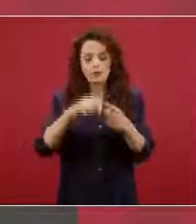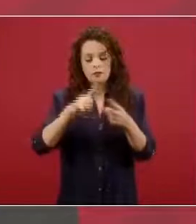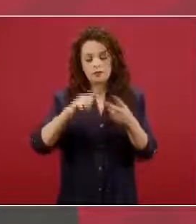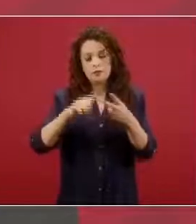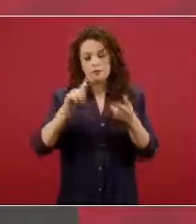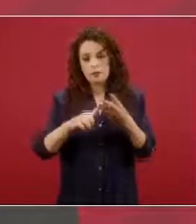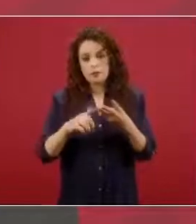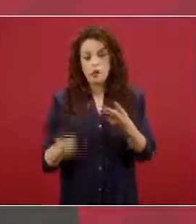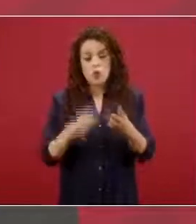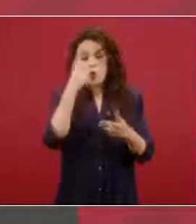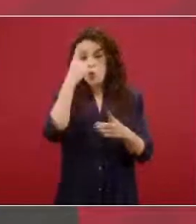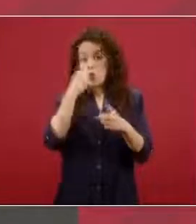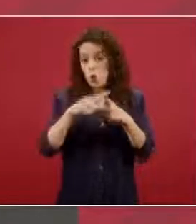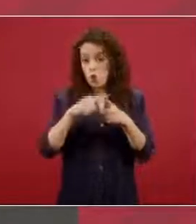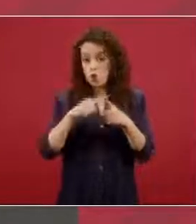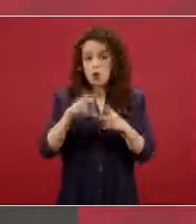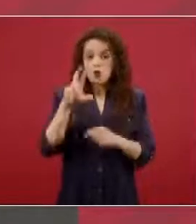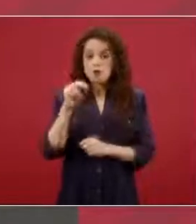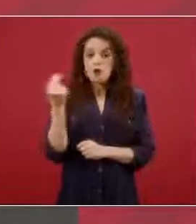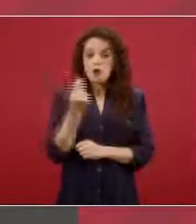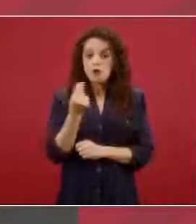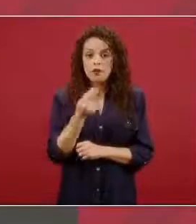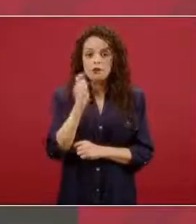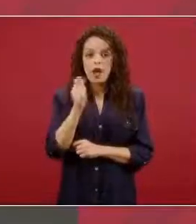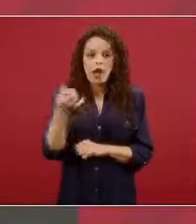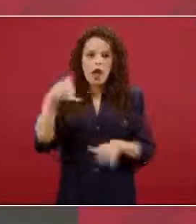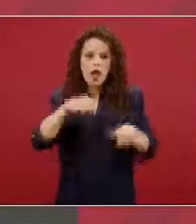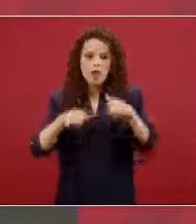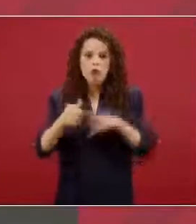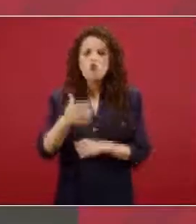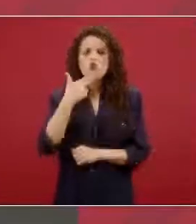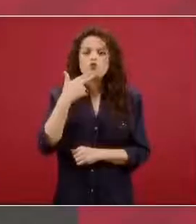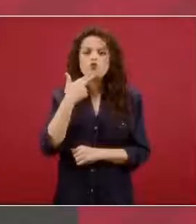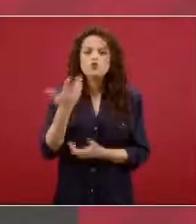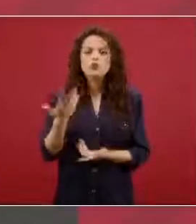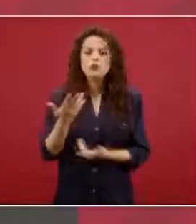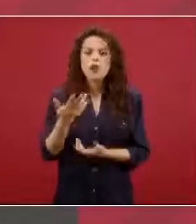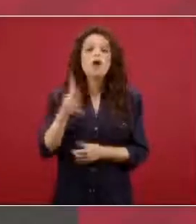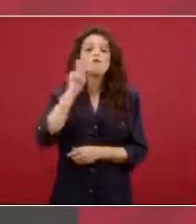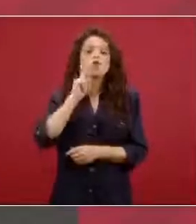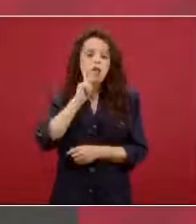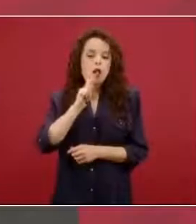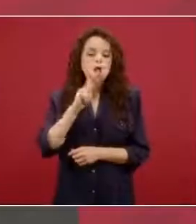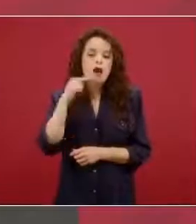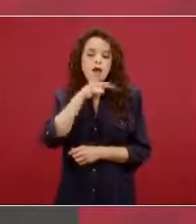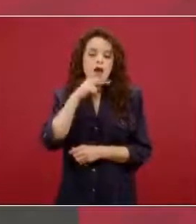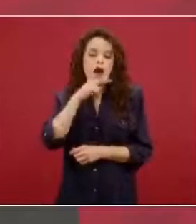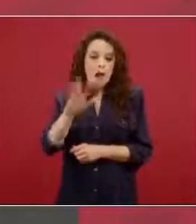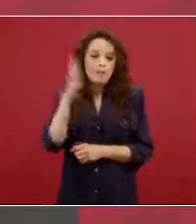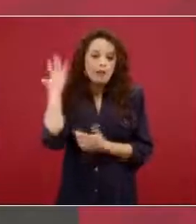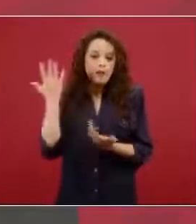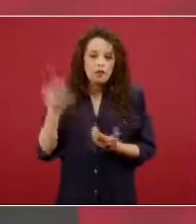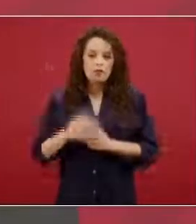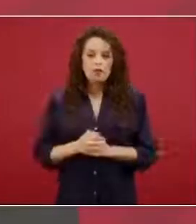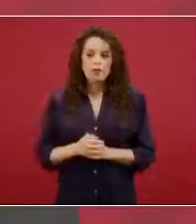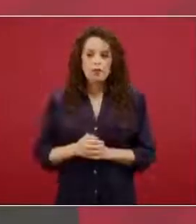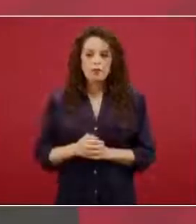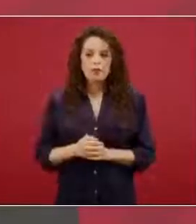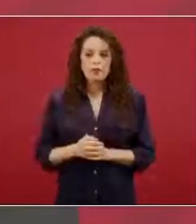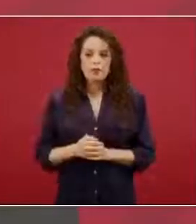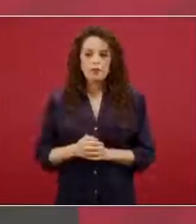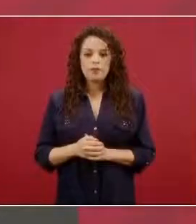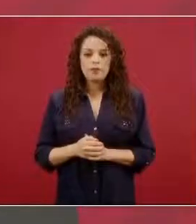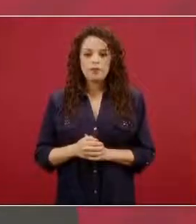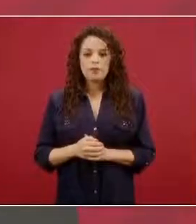una en particular que no requiere equipamiento de laboratorio, se usa como una prueba rápida, literalmente en punto de contacto o